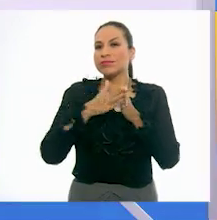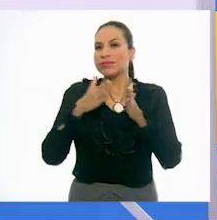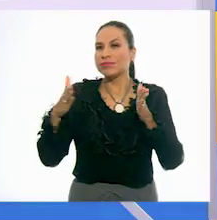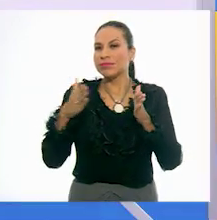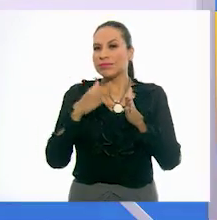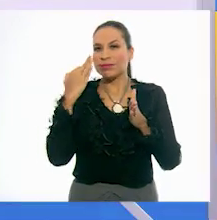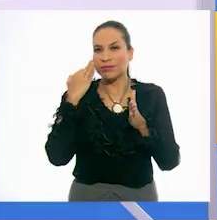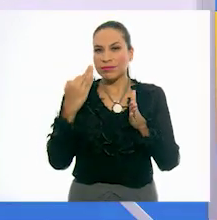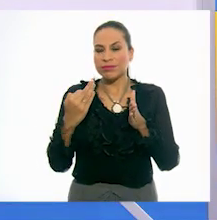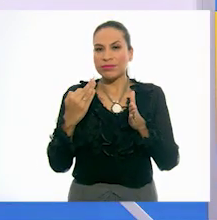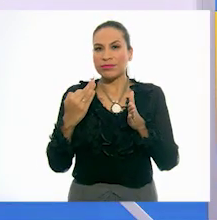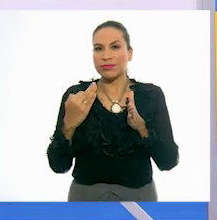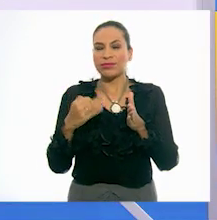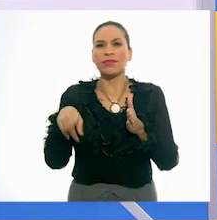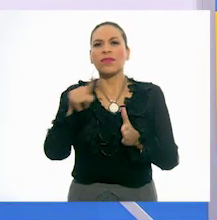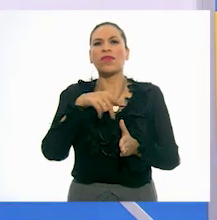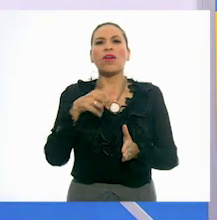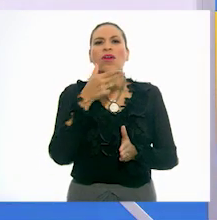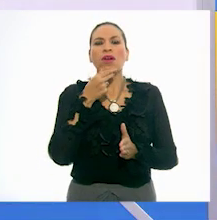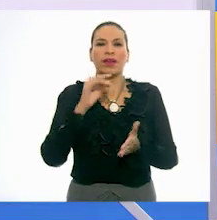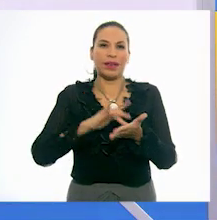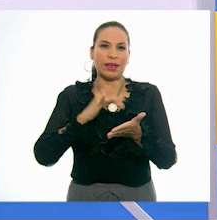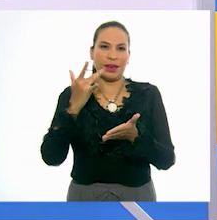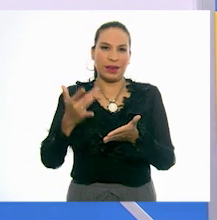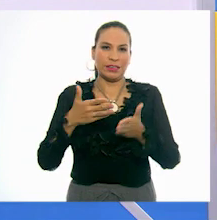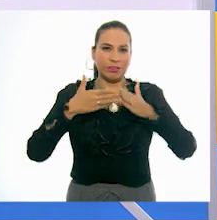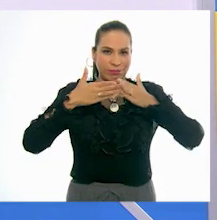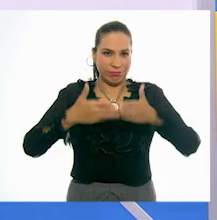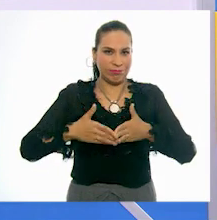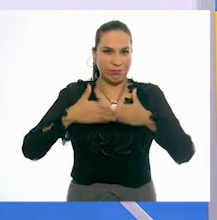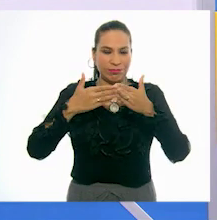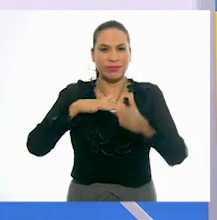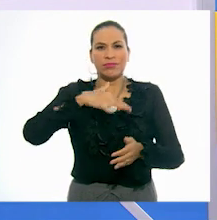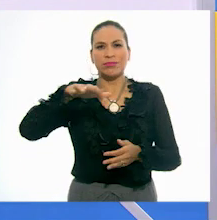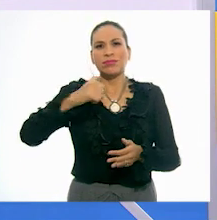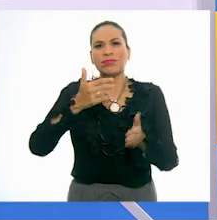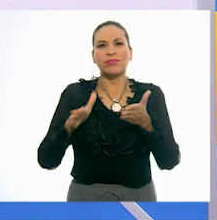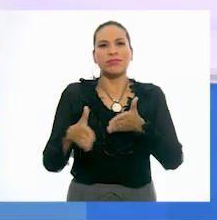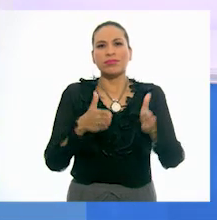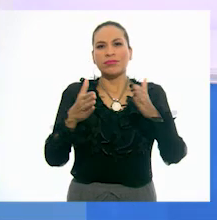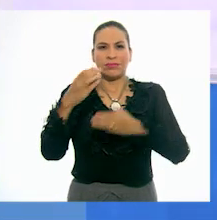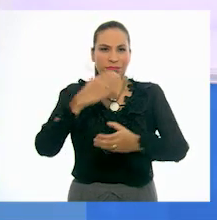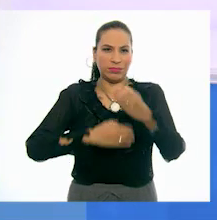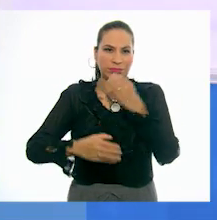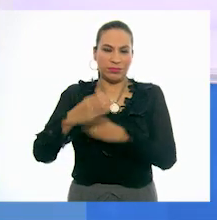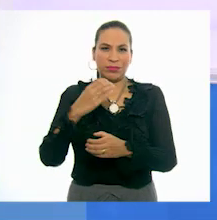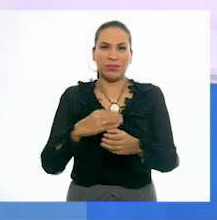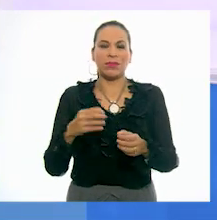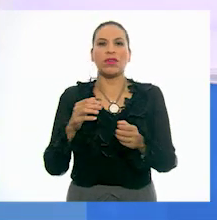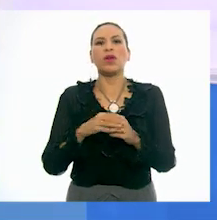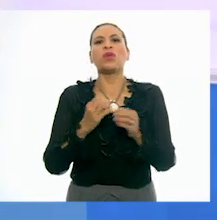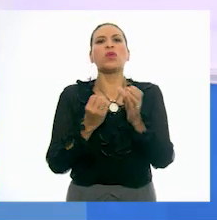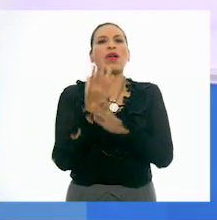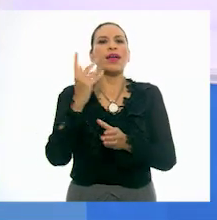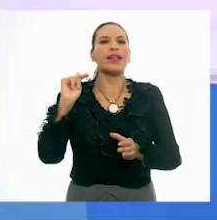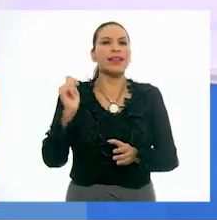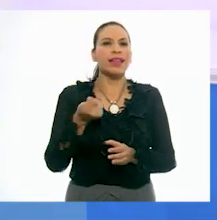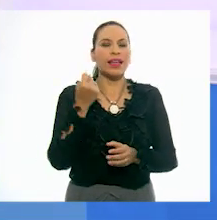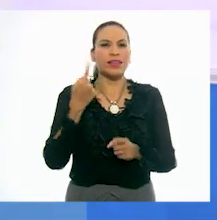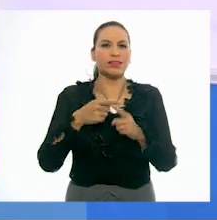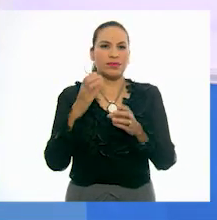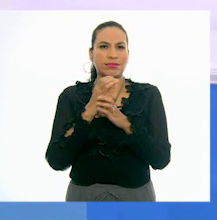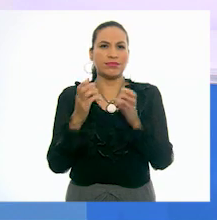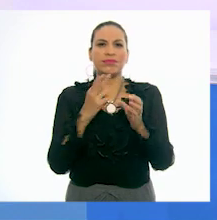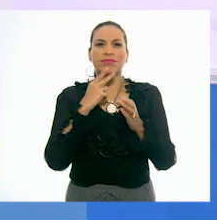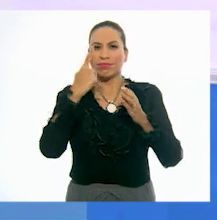del tiempo, los hombres, gracias a la navegación, buscaron nuevas rutas comerciales. Con las nuevas técnicas e